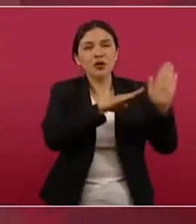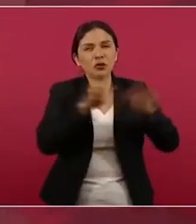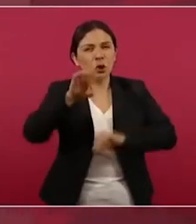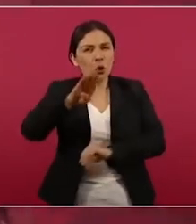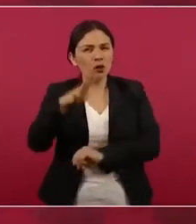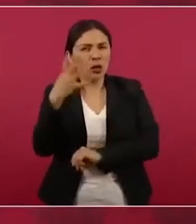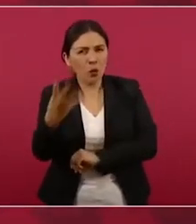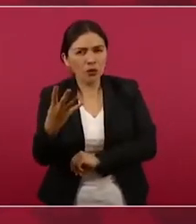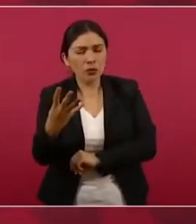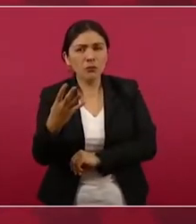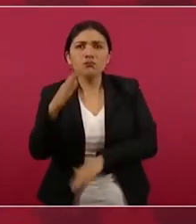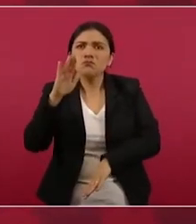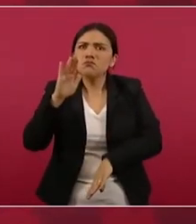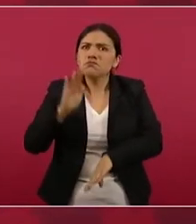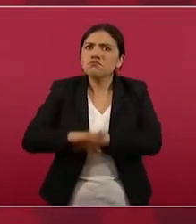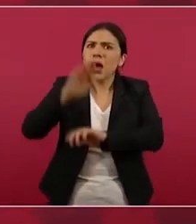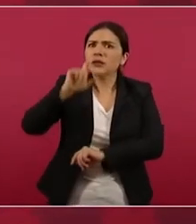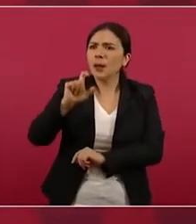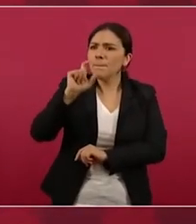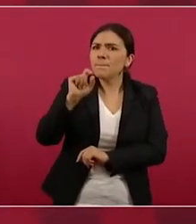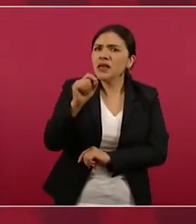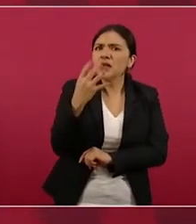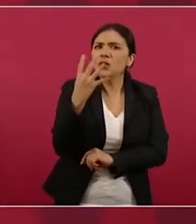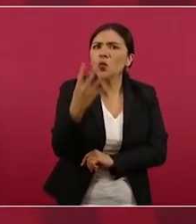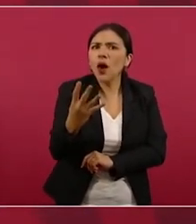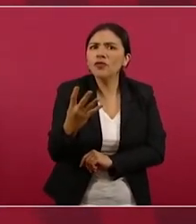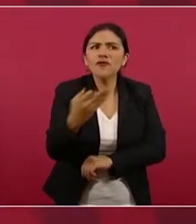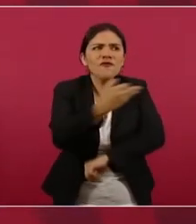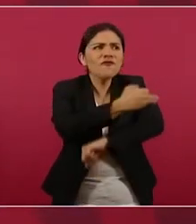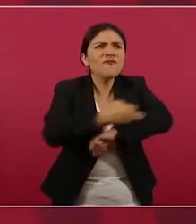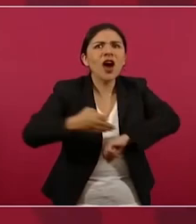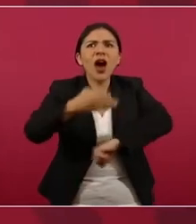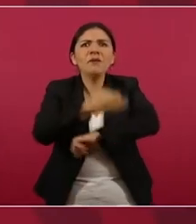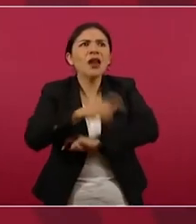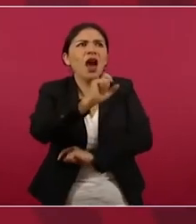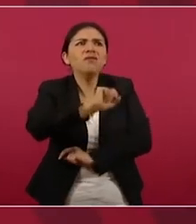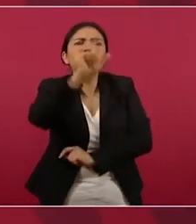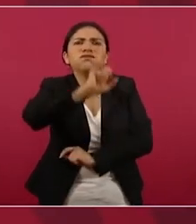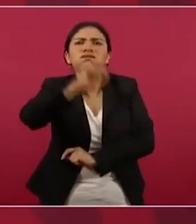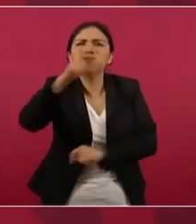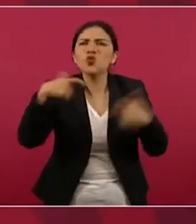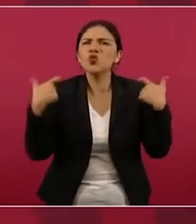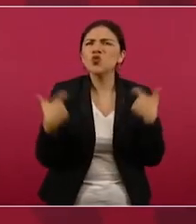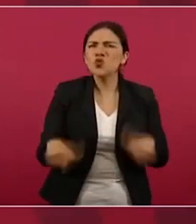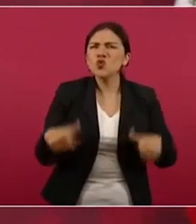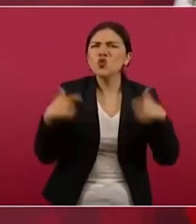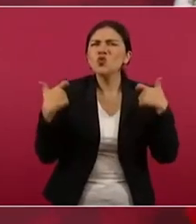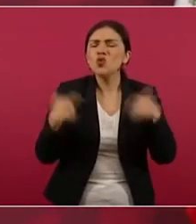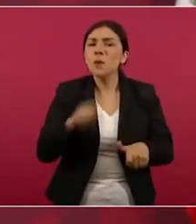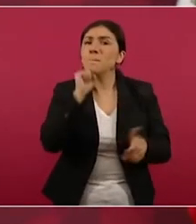1994, ya hay 24 multimillonarios en la lista de Forbes.